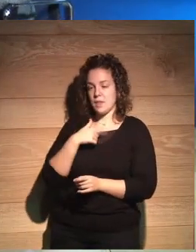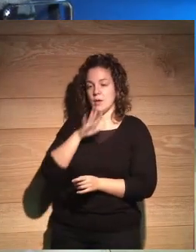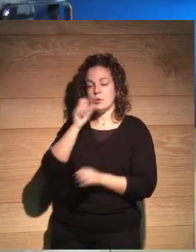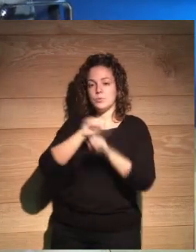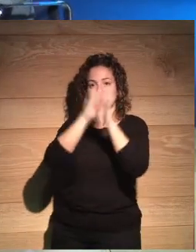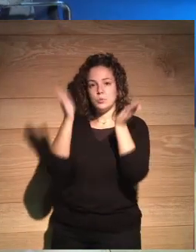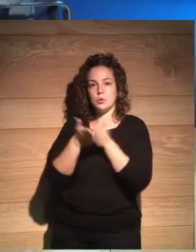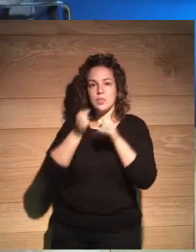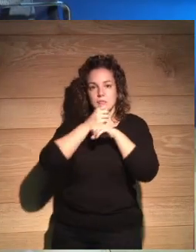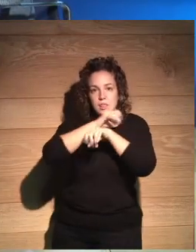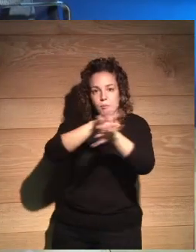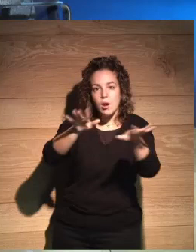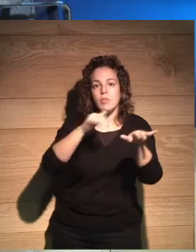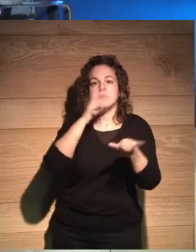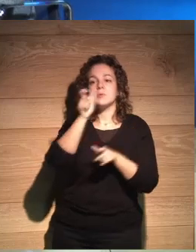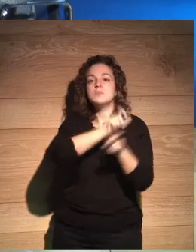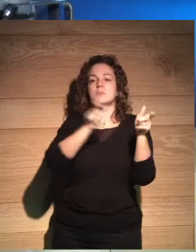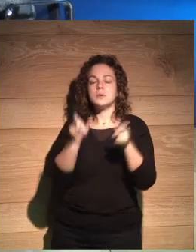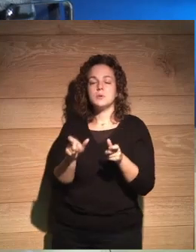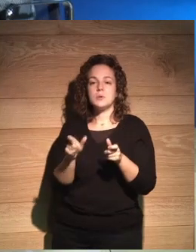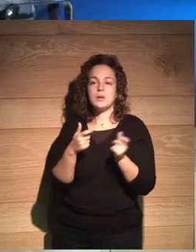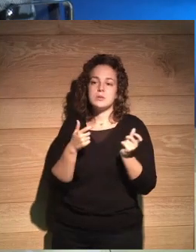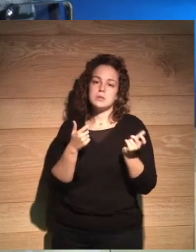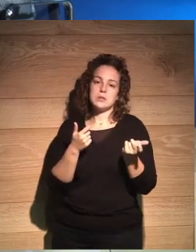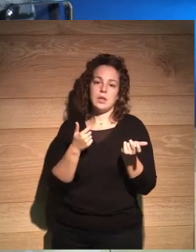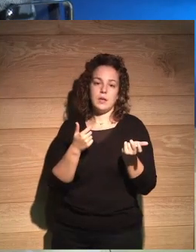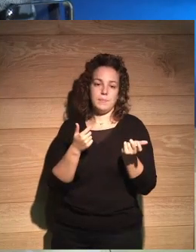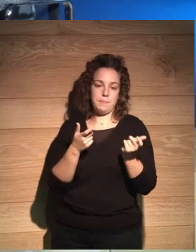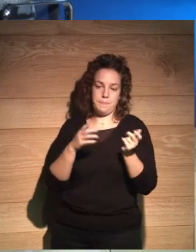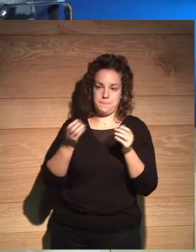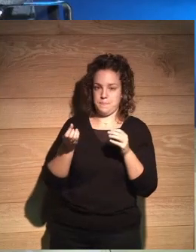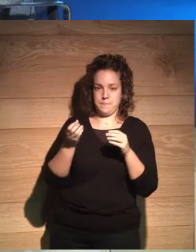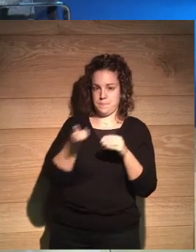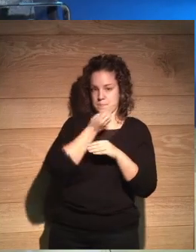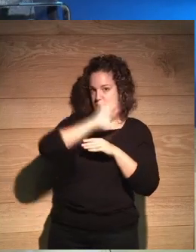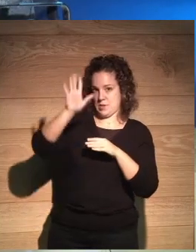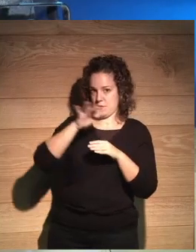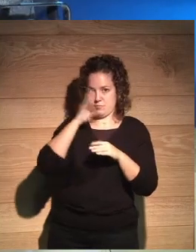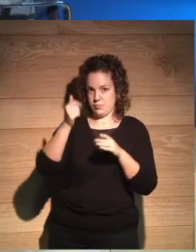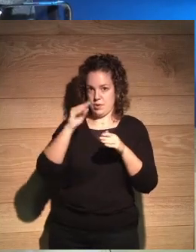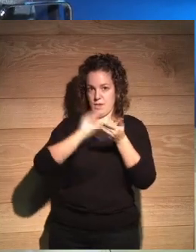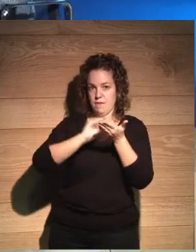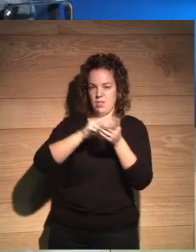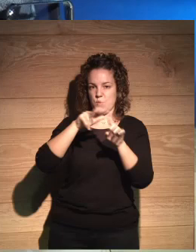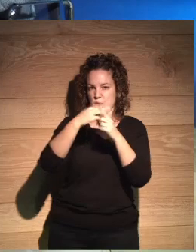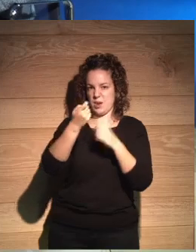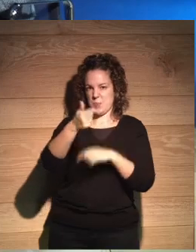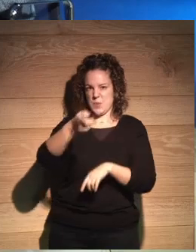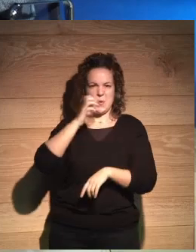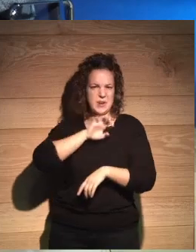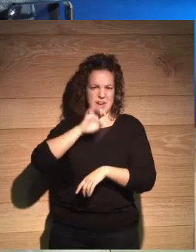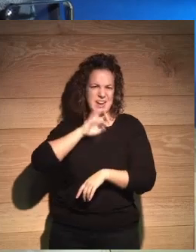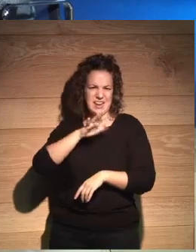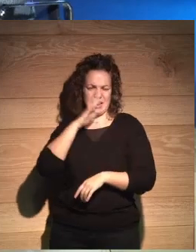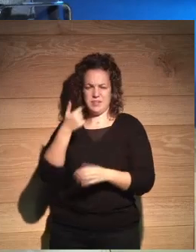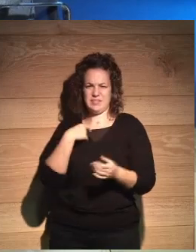la divulgación, no. Hay personas que me sacan mil pueblos. En el mundo de divulgación a veces ocurren cosas raras. Cosas raras cosas